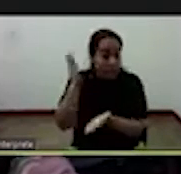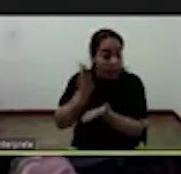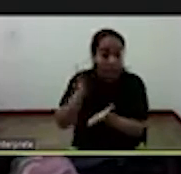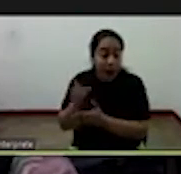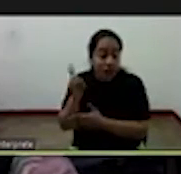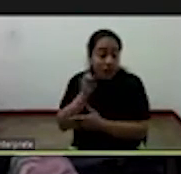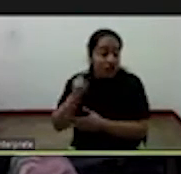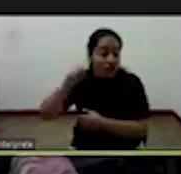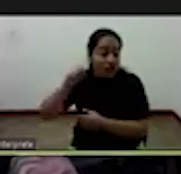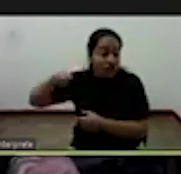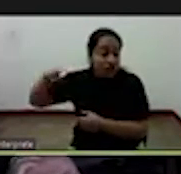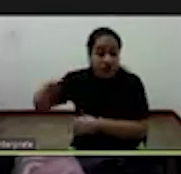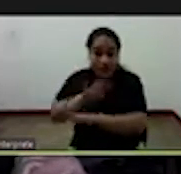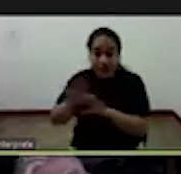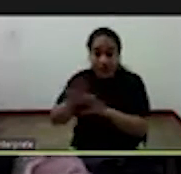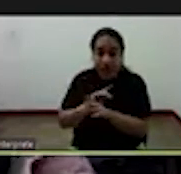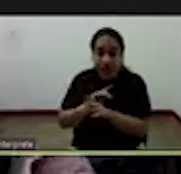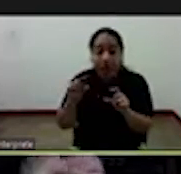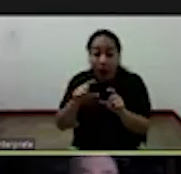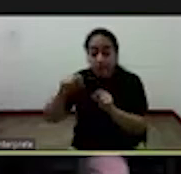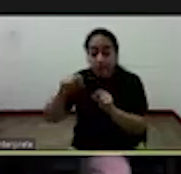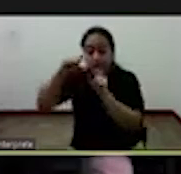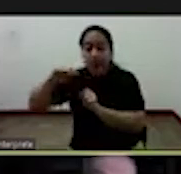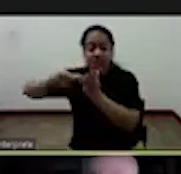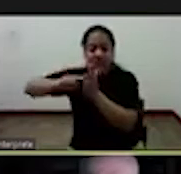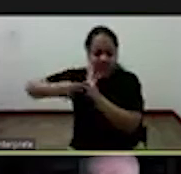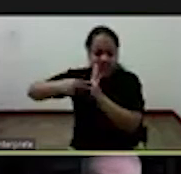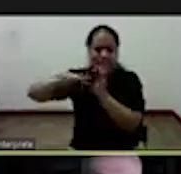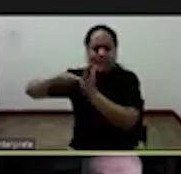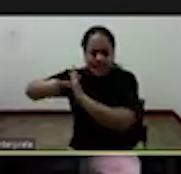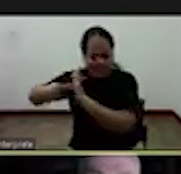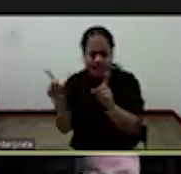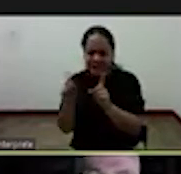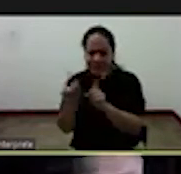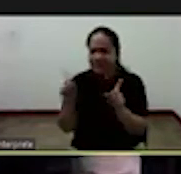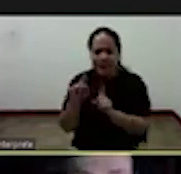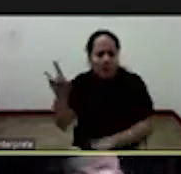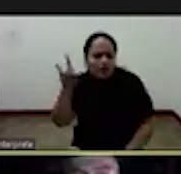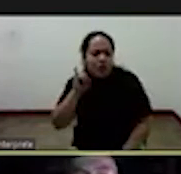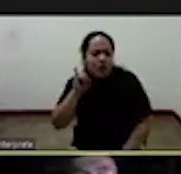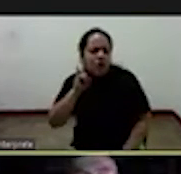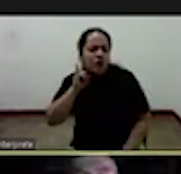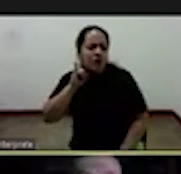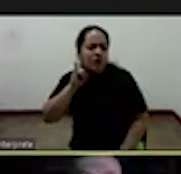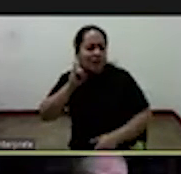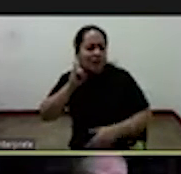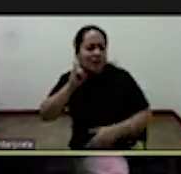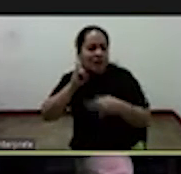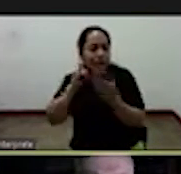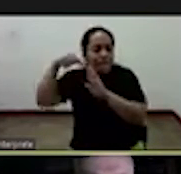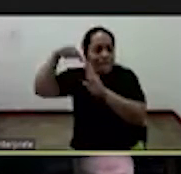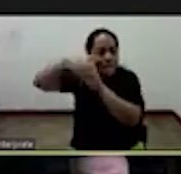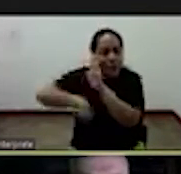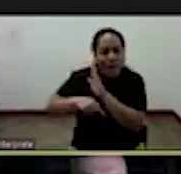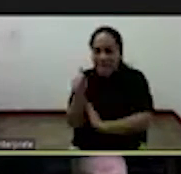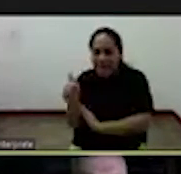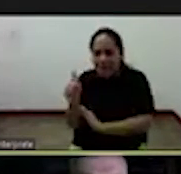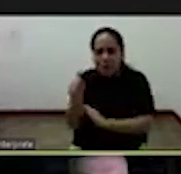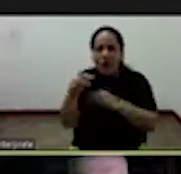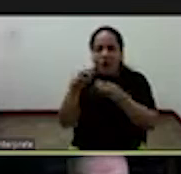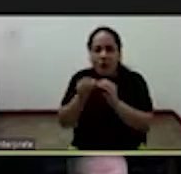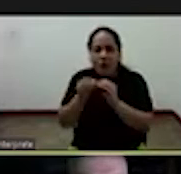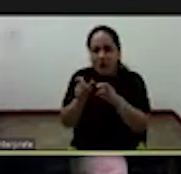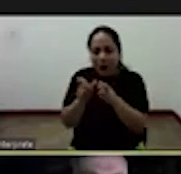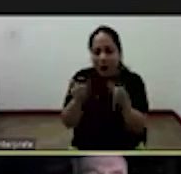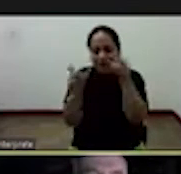el sonido por sus significados, sino escuchar el sonido en sí mismo, en su propia morfología, en su propia textura, en